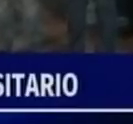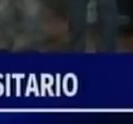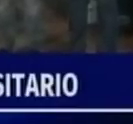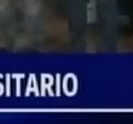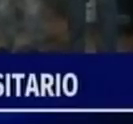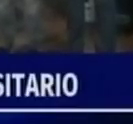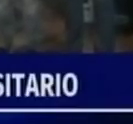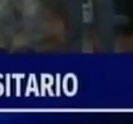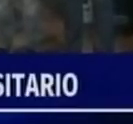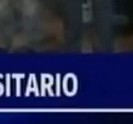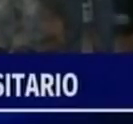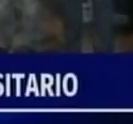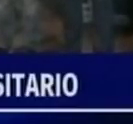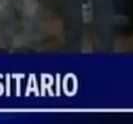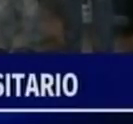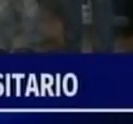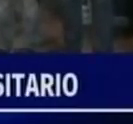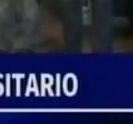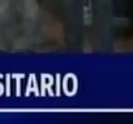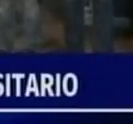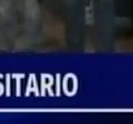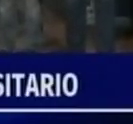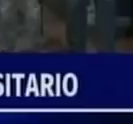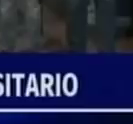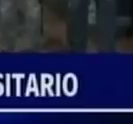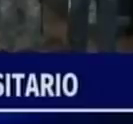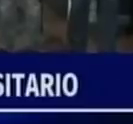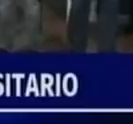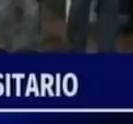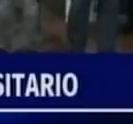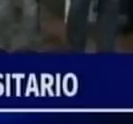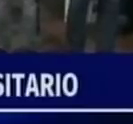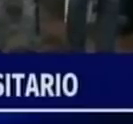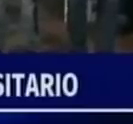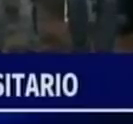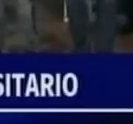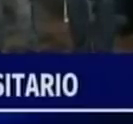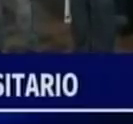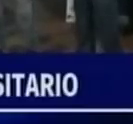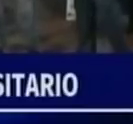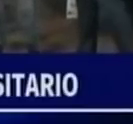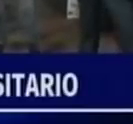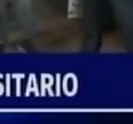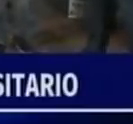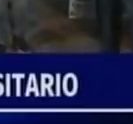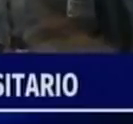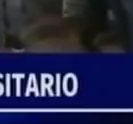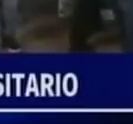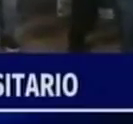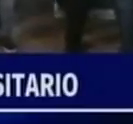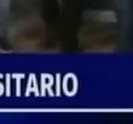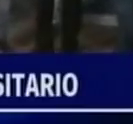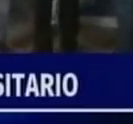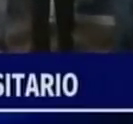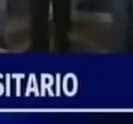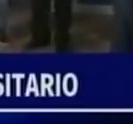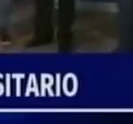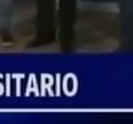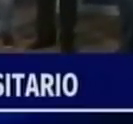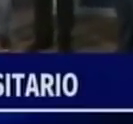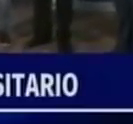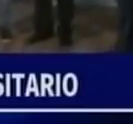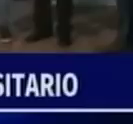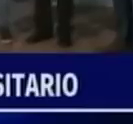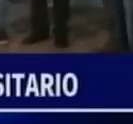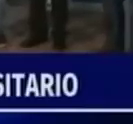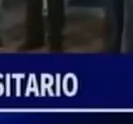Carlos Ramón Berbecí Lucena, portugueseño, ingeniero en informática, egresado